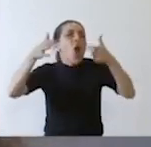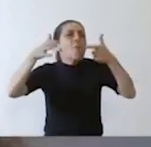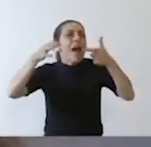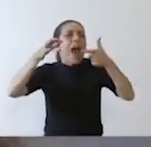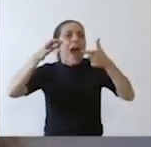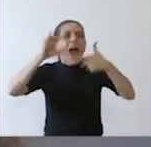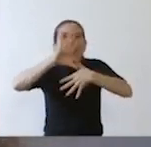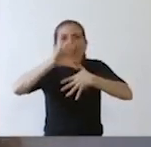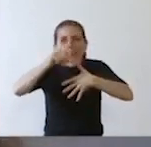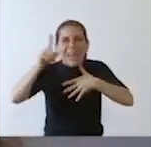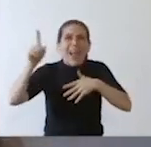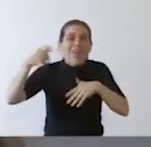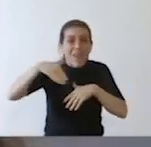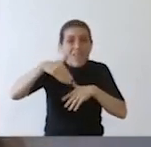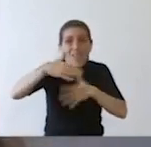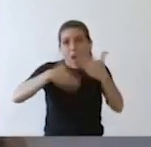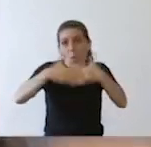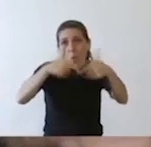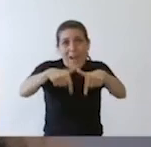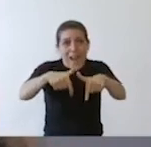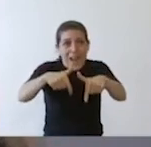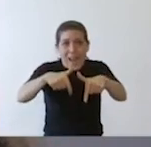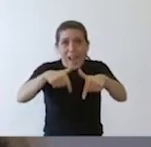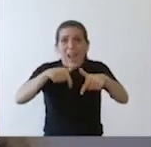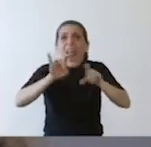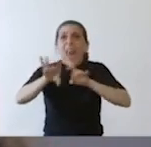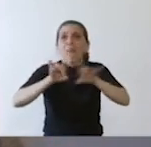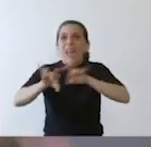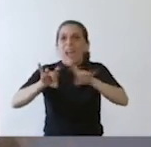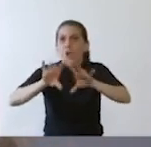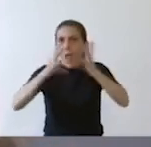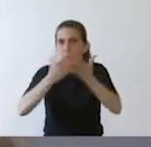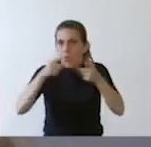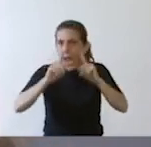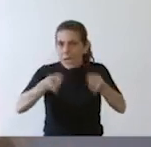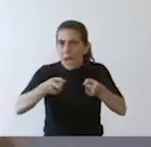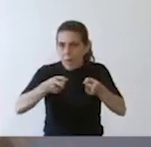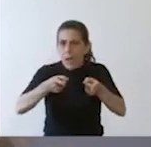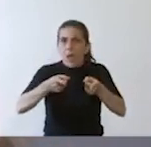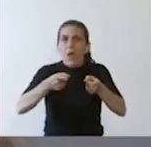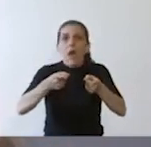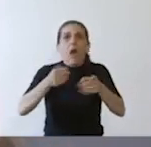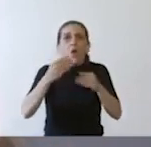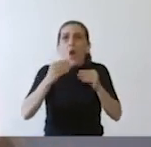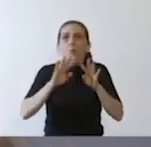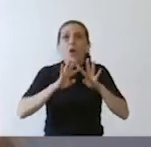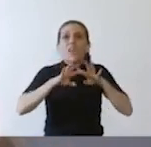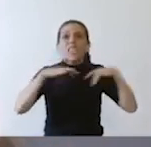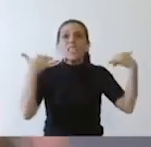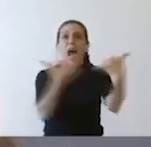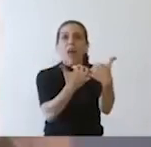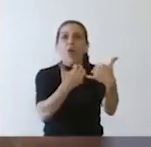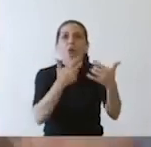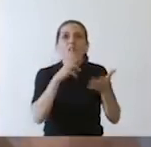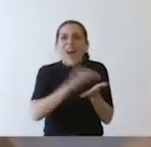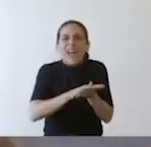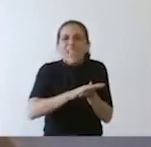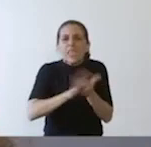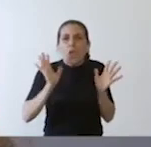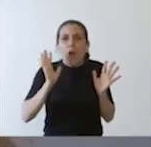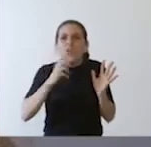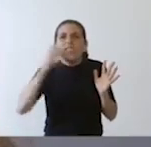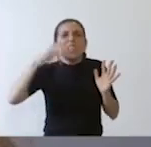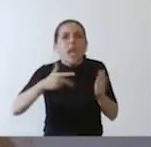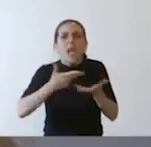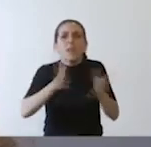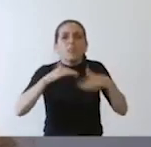jugar en breve, también eliminatorias del Mundial, a puertas cerradas, o en todo caso que se cancelen. Esto va a suceder